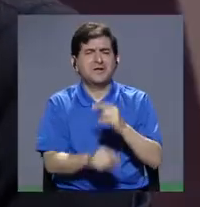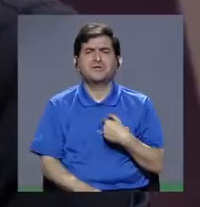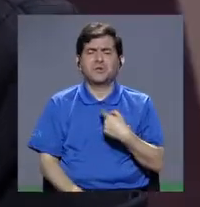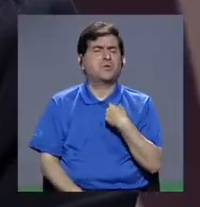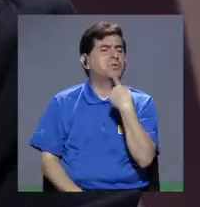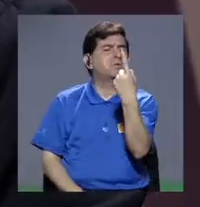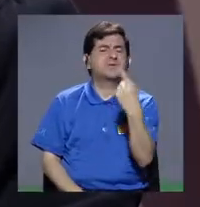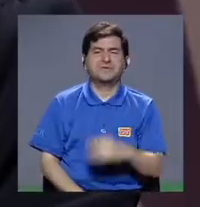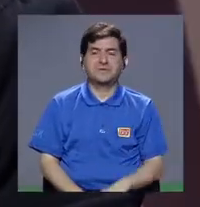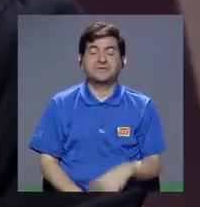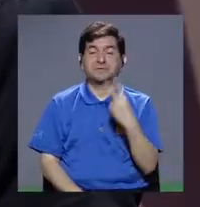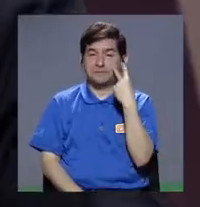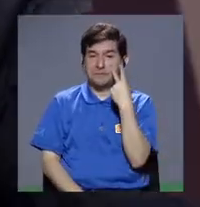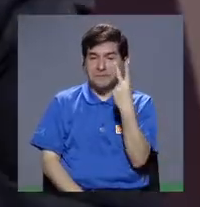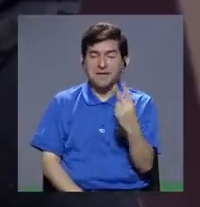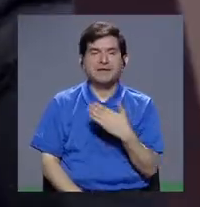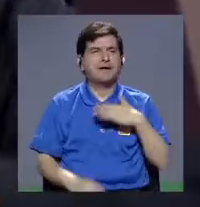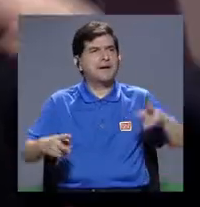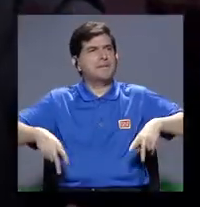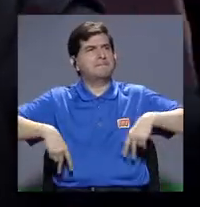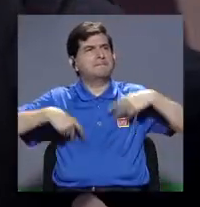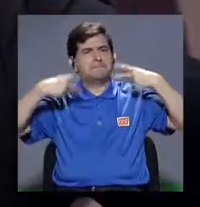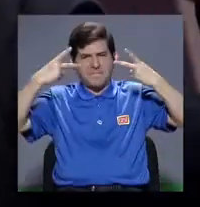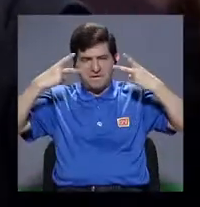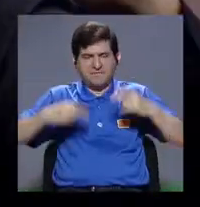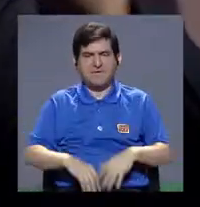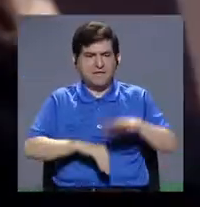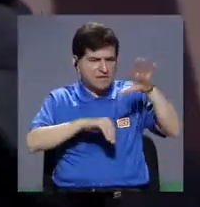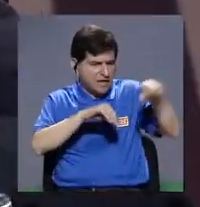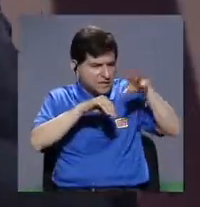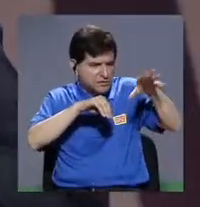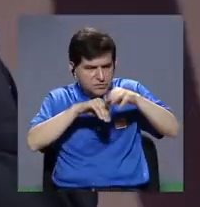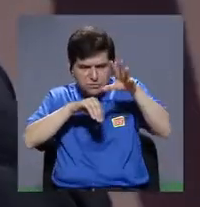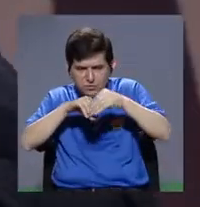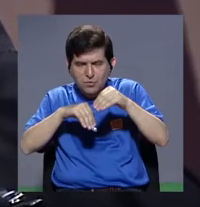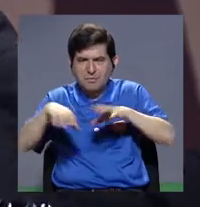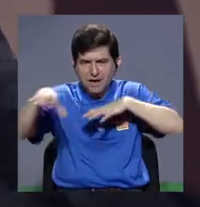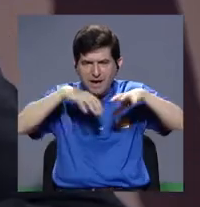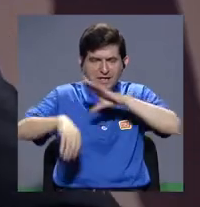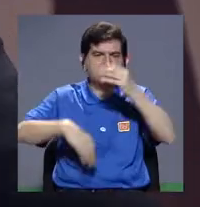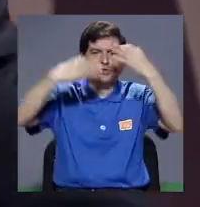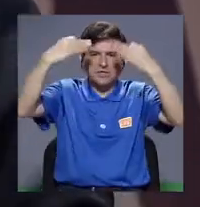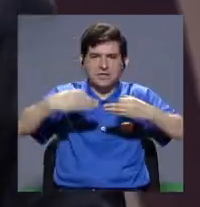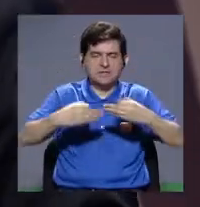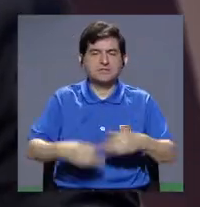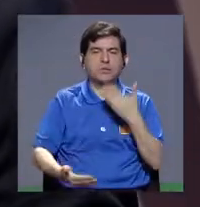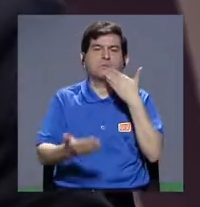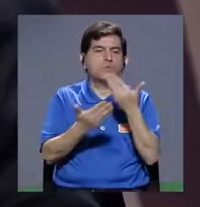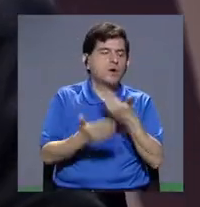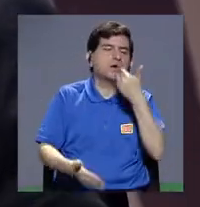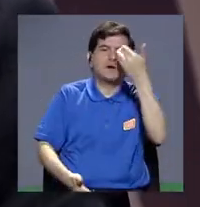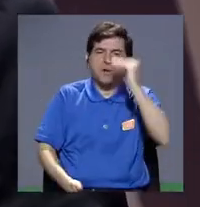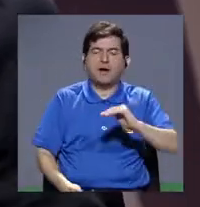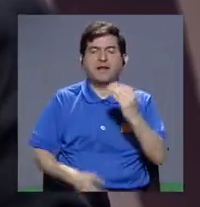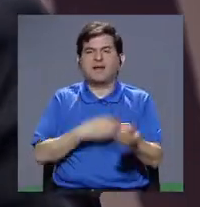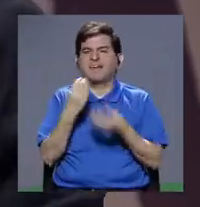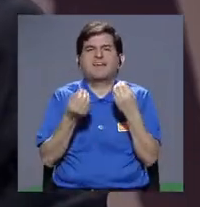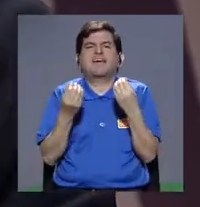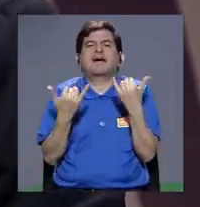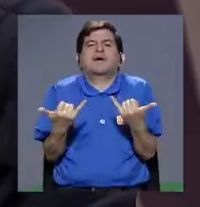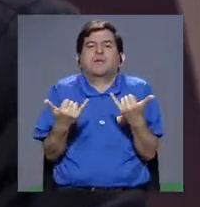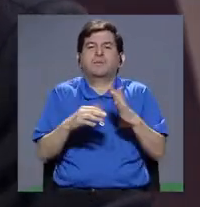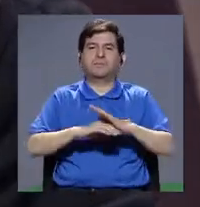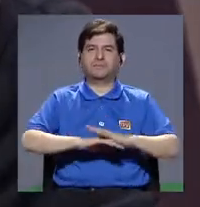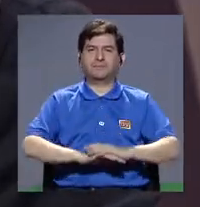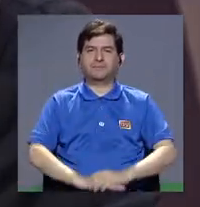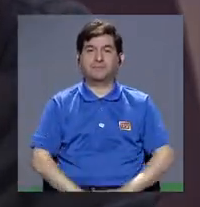que uno dice mira mi vida está la suma de estas acciones y estas decisiones buenas o malas bueno qué hago con